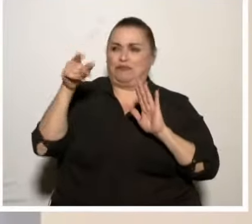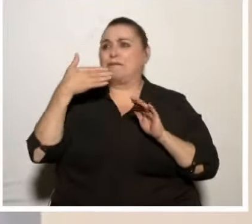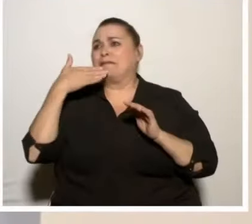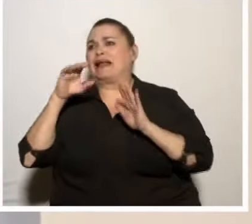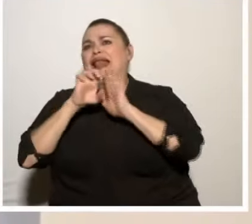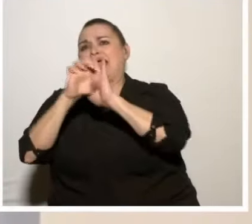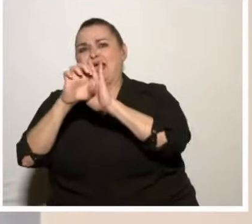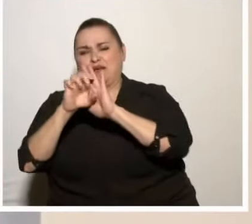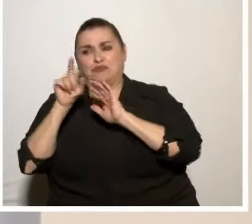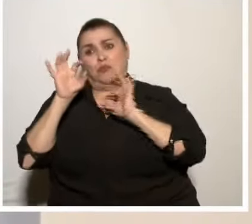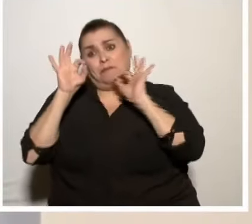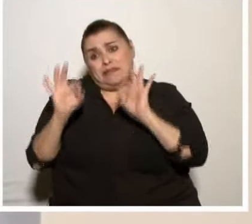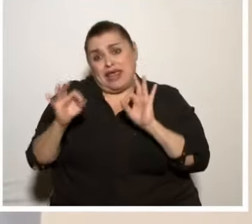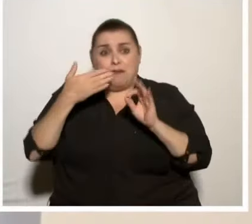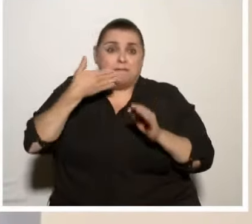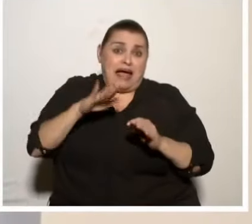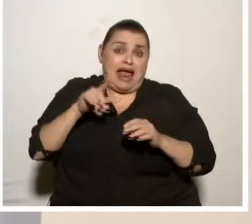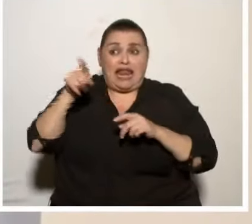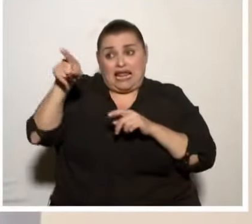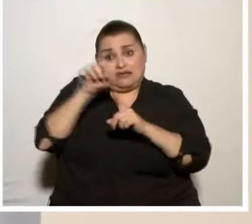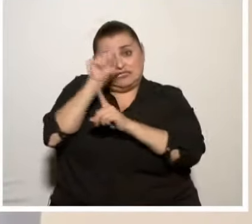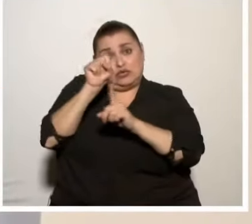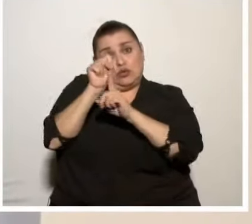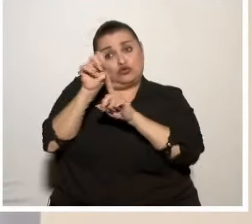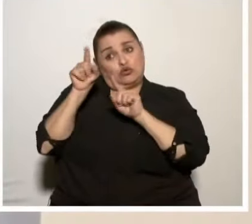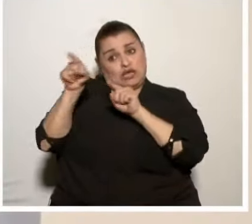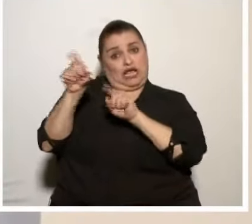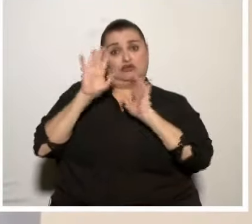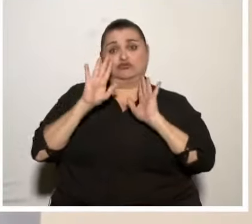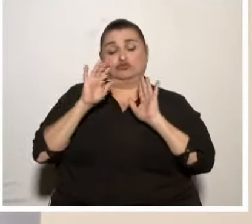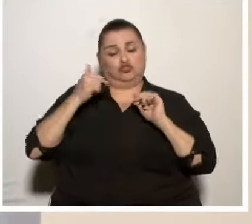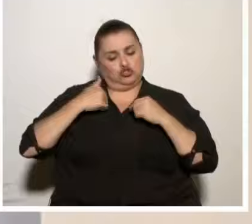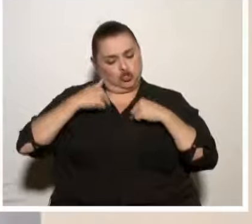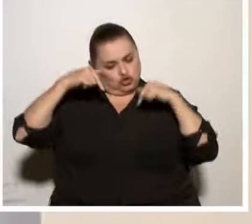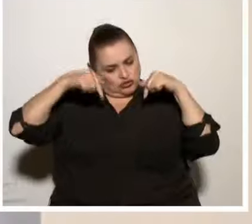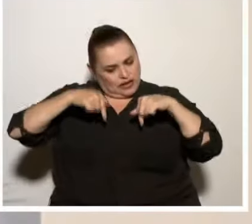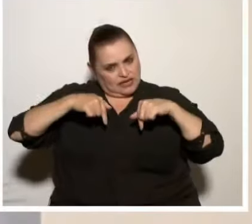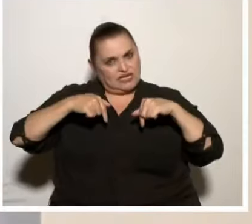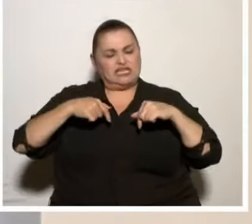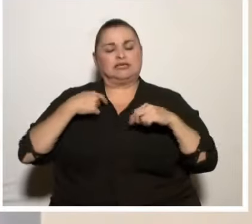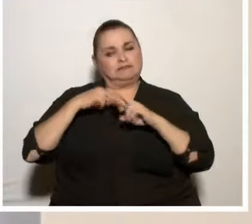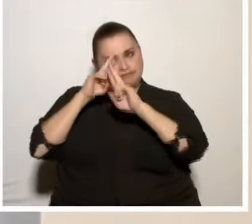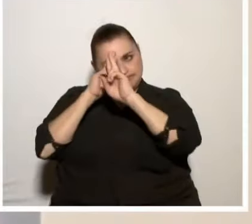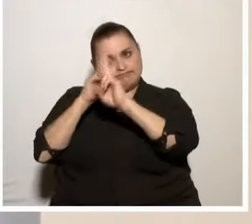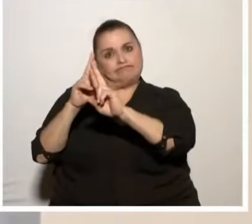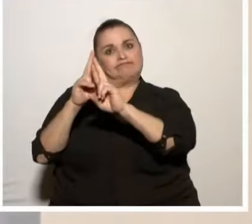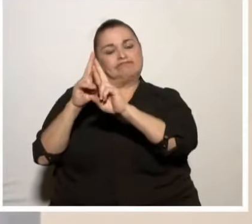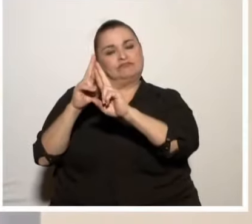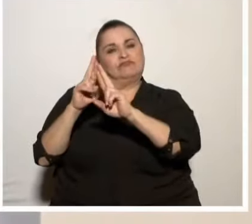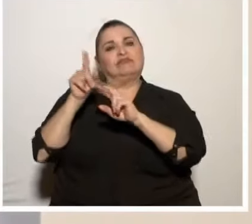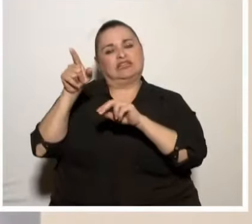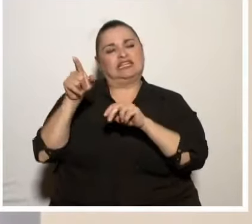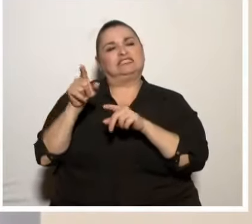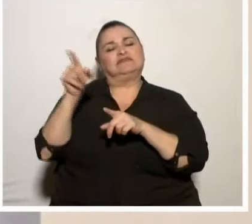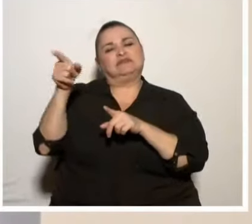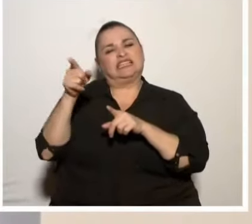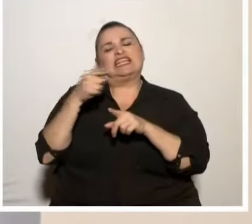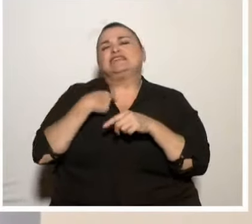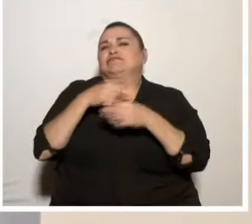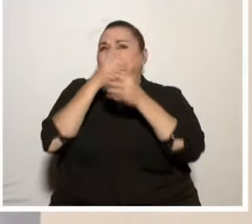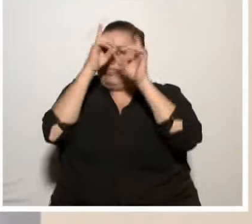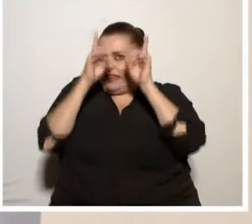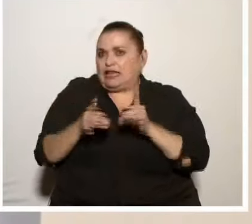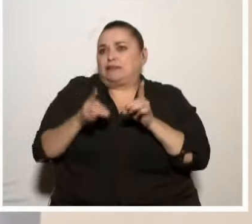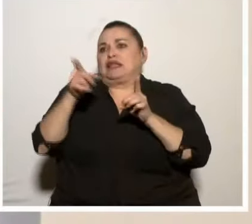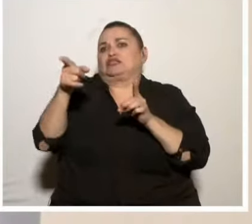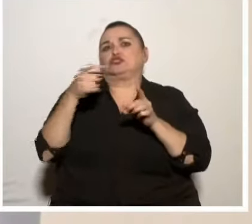mal, es un asunto de ellos y nosotros tenemos que ser vehementes en este país y respetar la soberanía y la autodeterminación